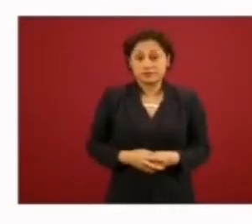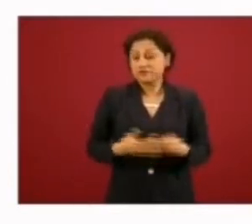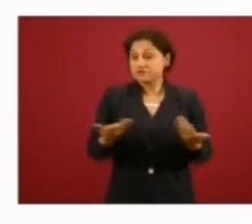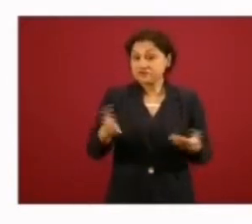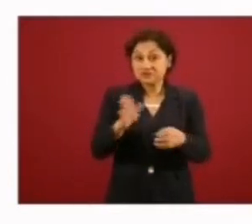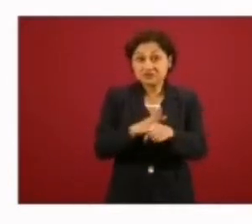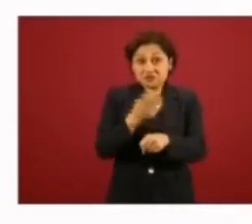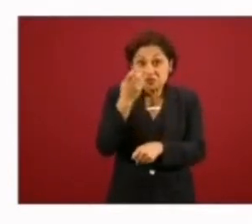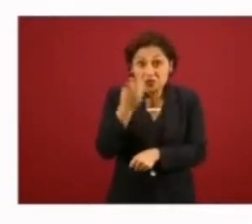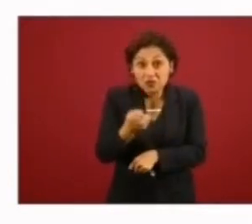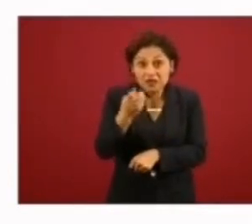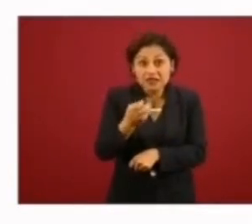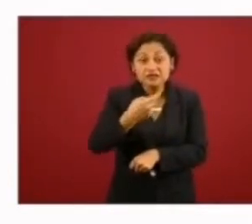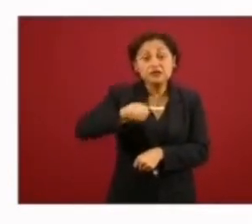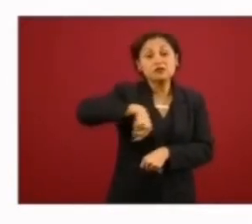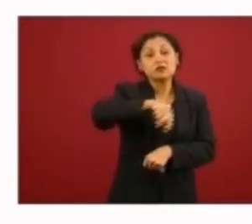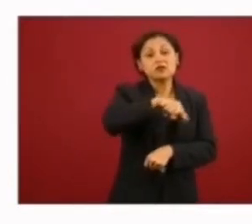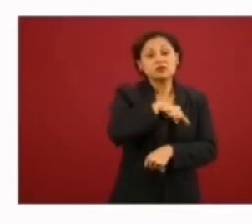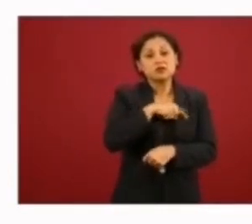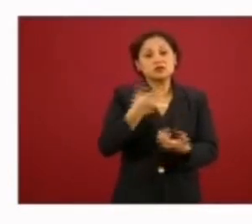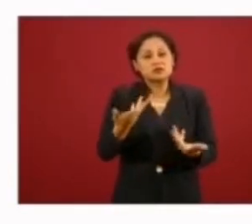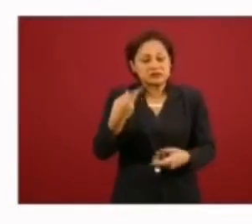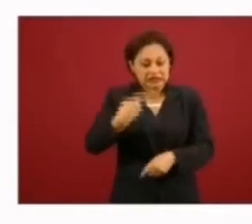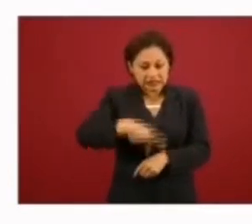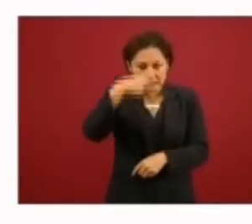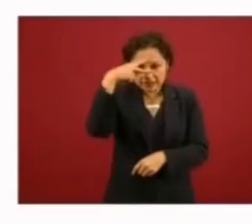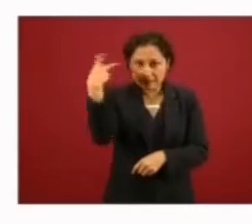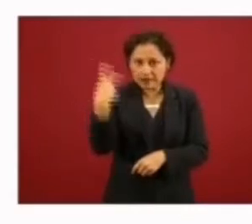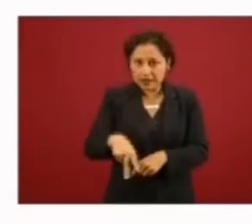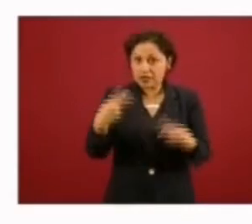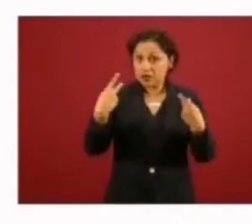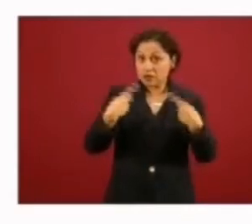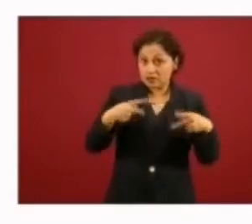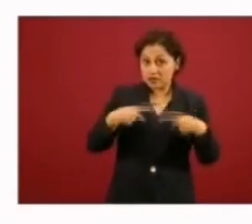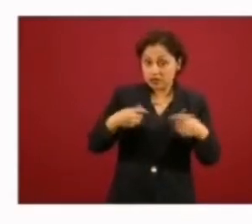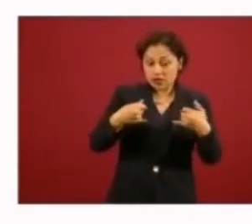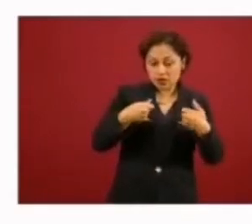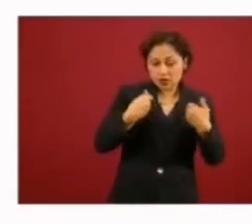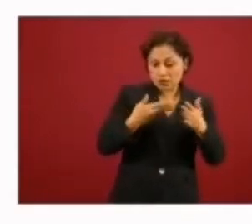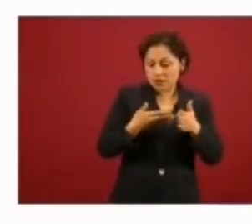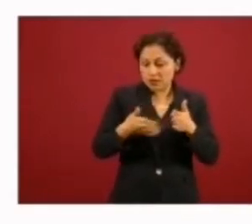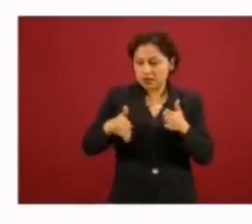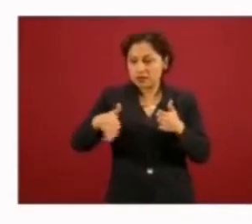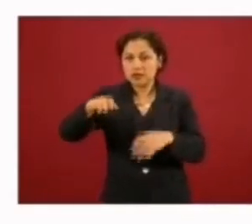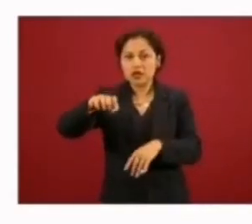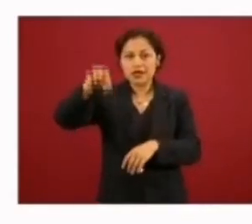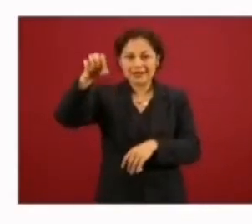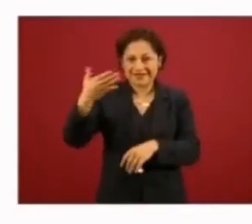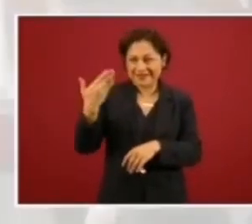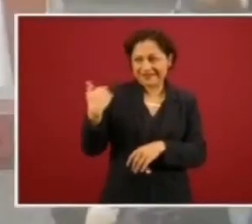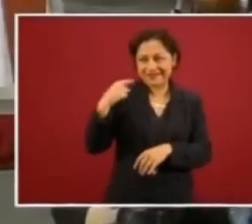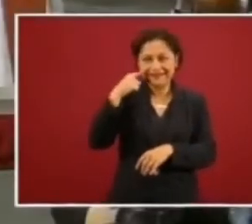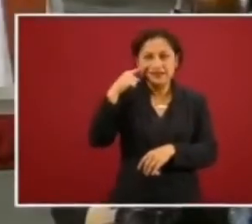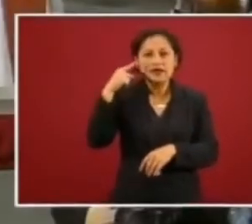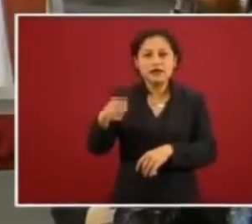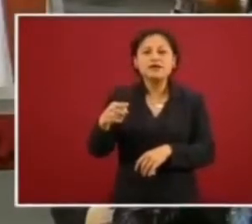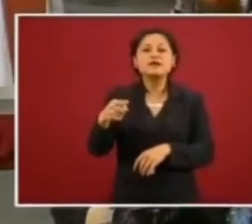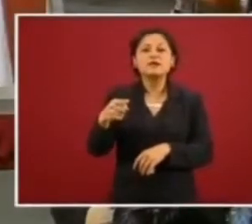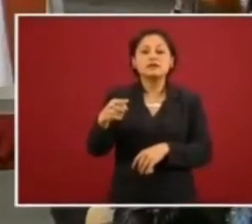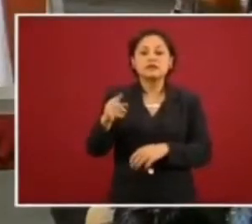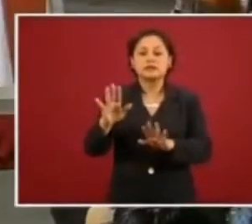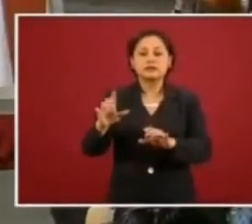esto? Que vamos a tener una epidemia en donde las personas adultas jóvenes que se veían en la diapositiva anterior, también, pero no la